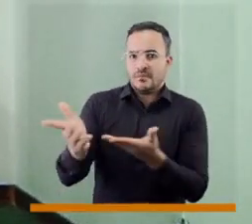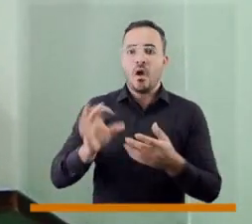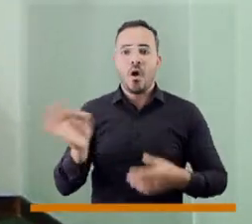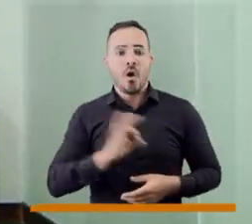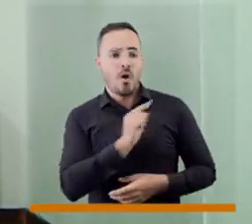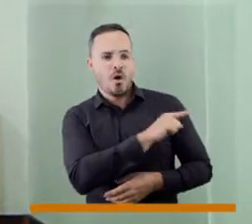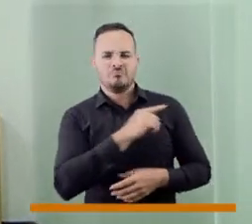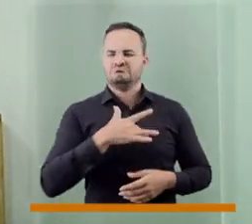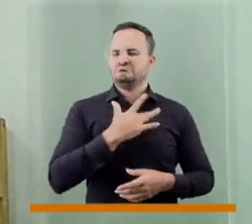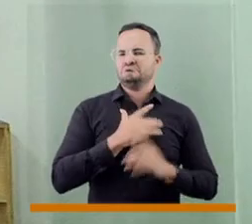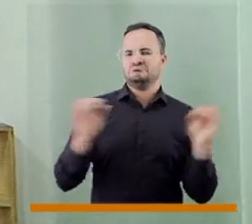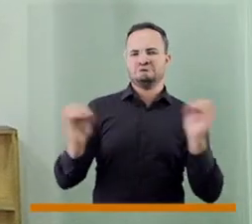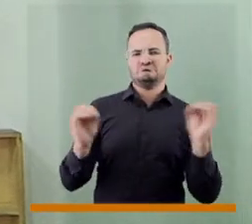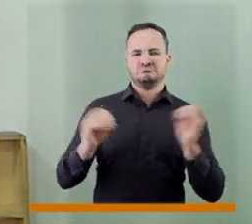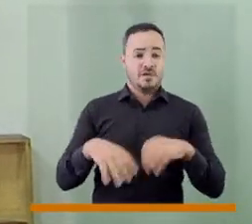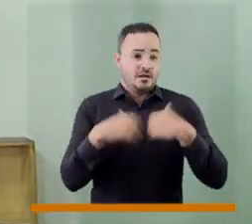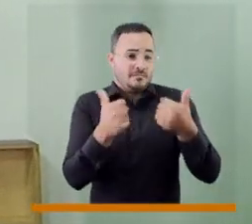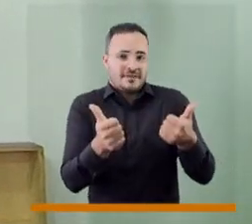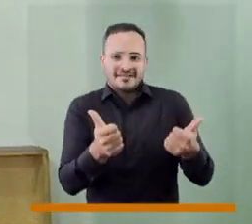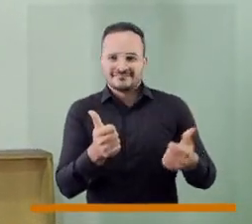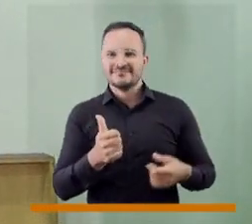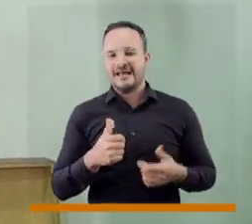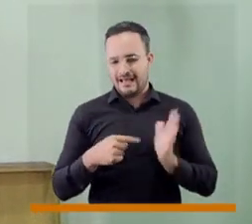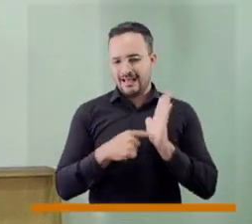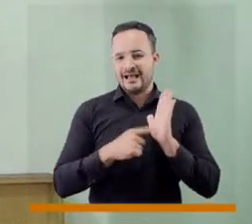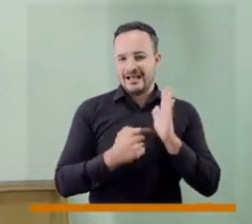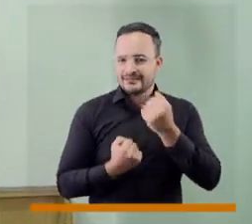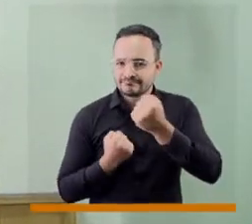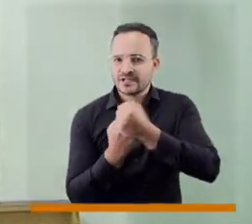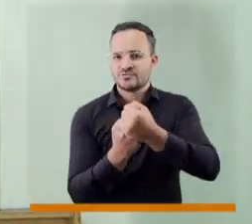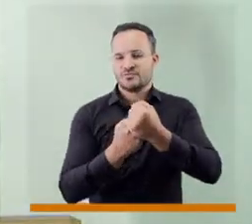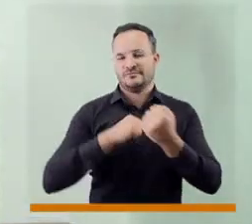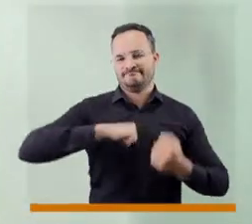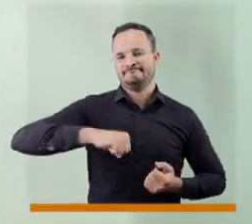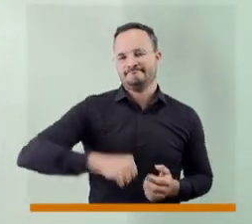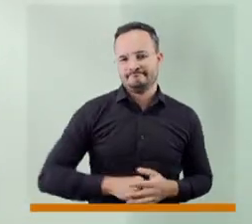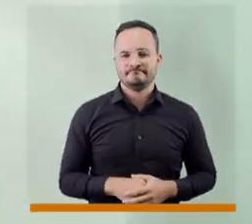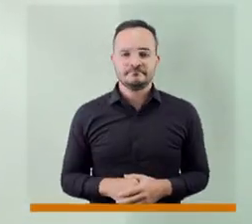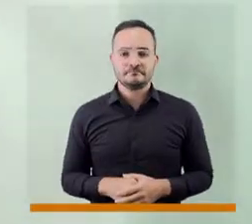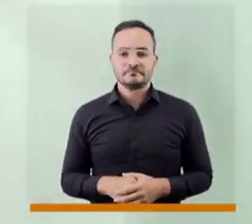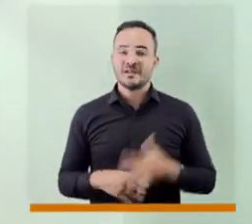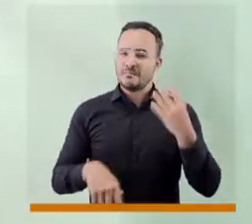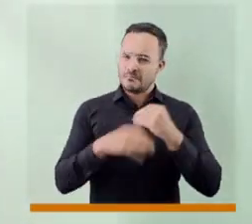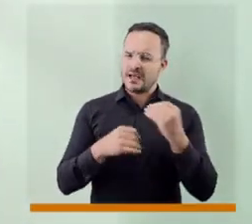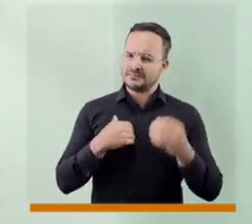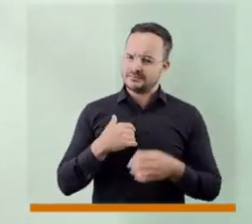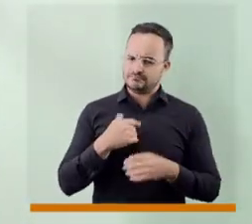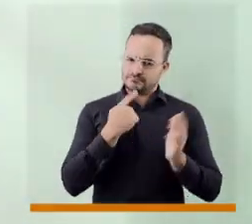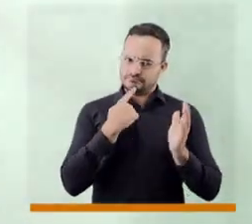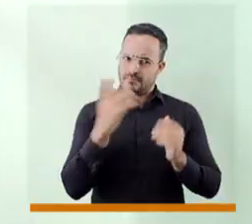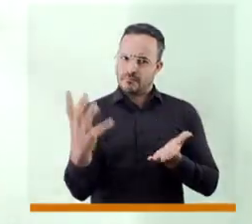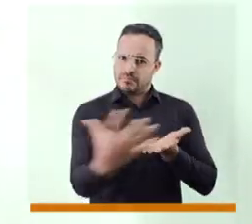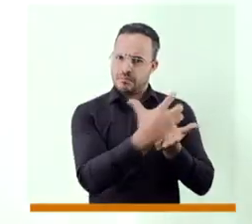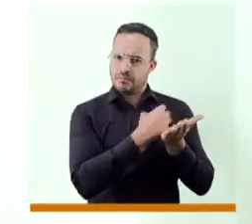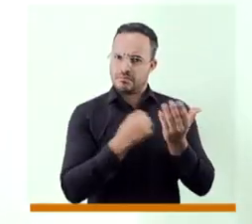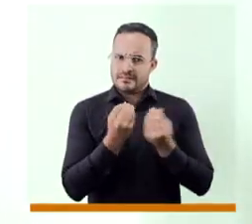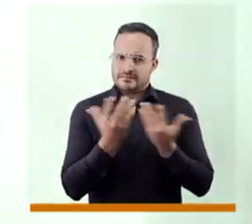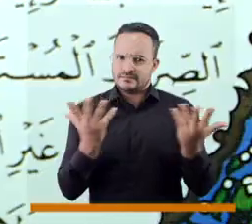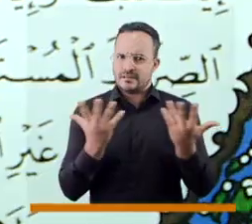persona decida ejercer su derecho a la libertad religiosa. Y hay que decir también que se han